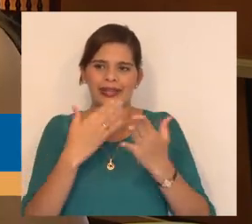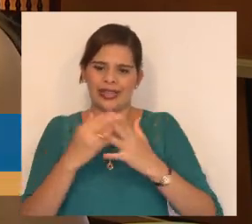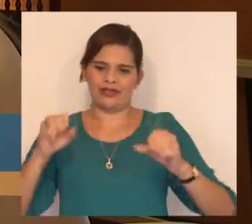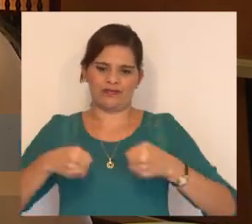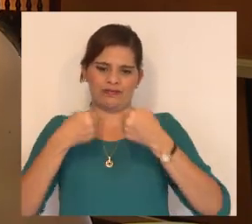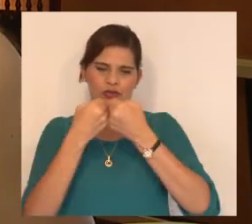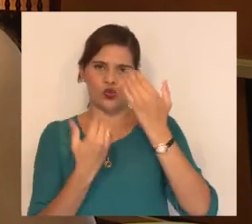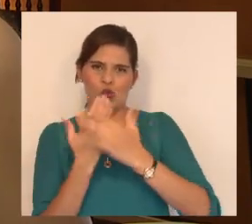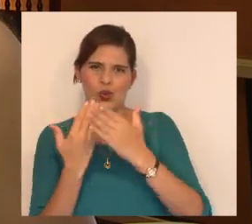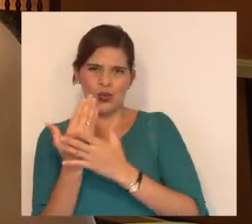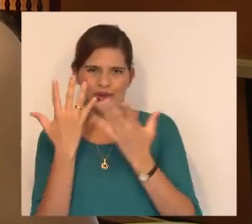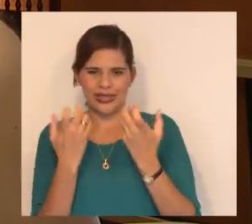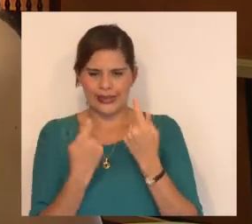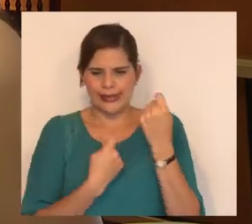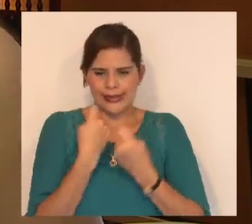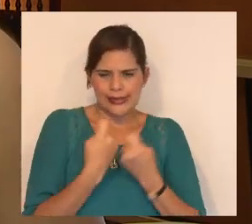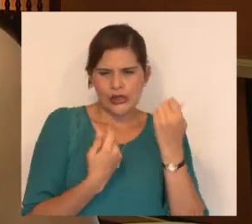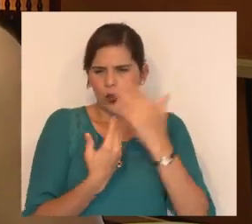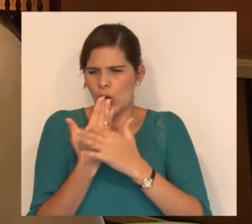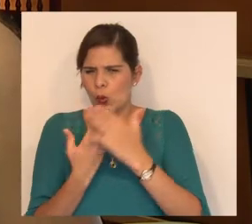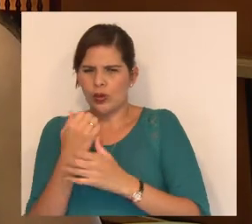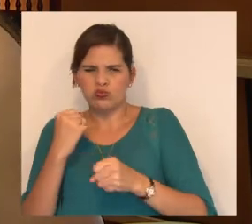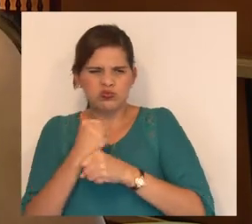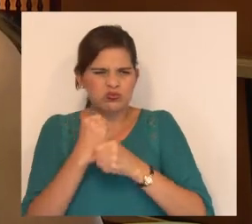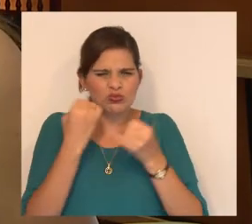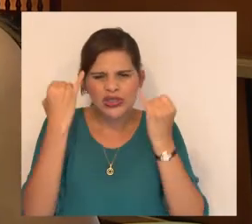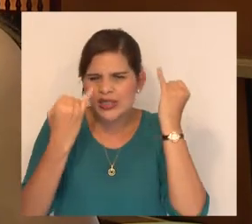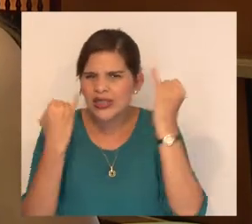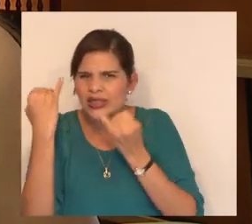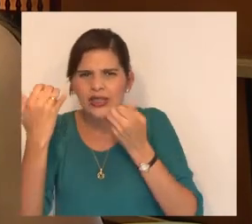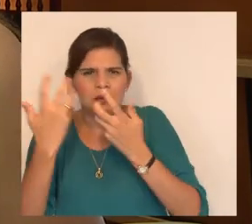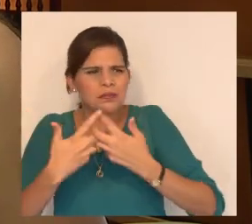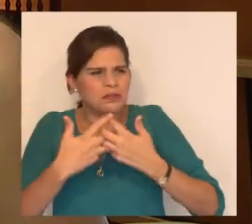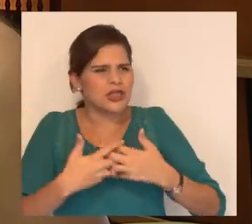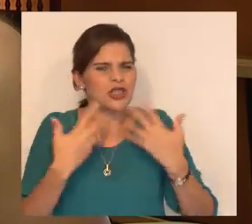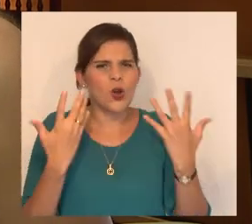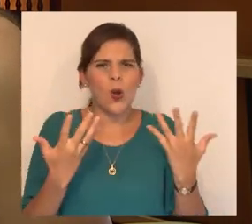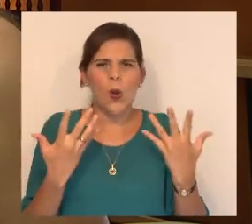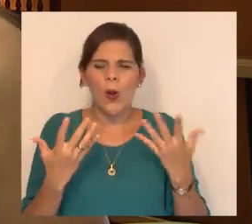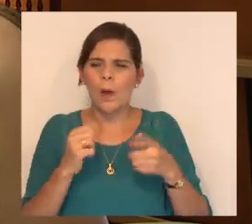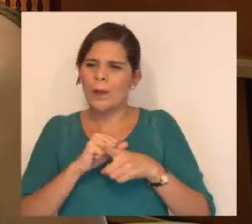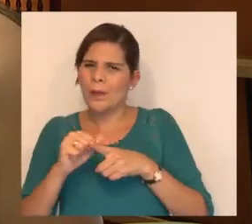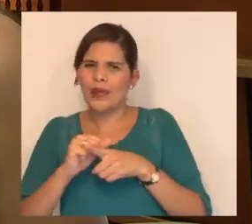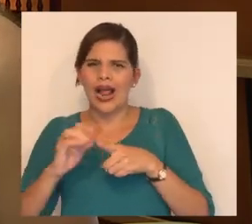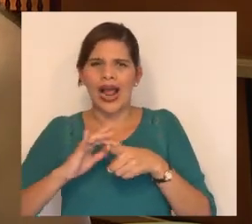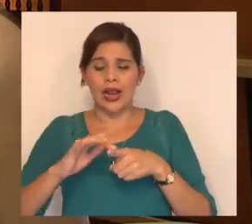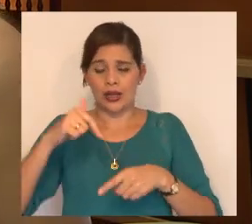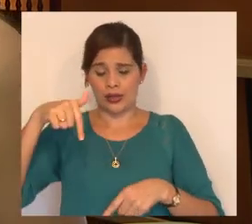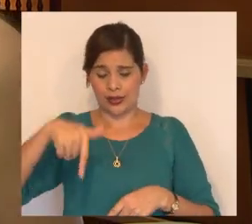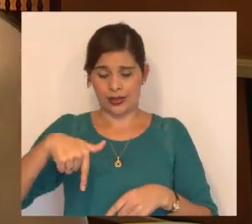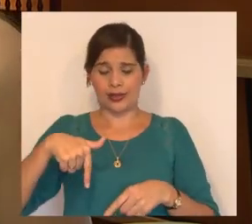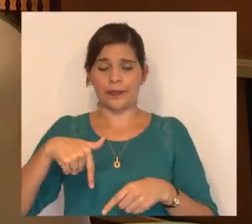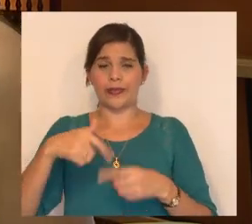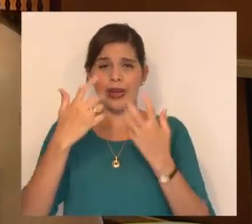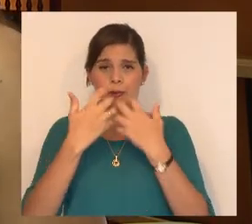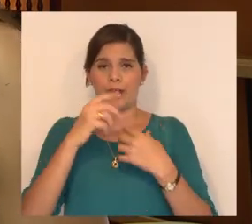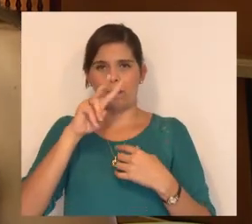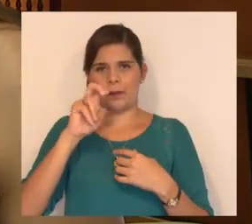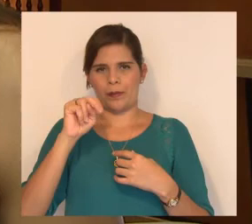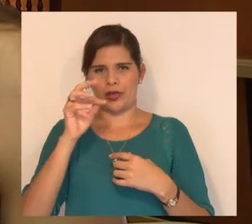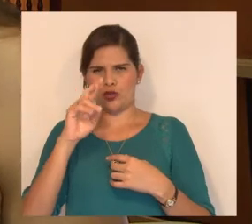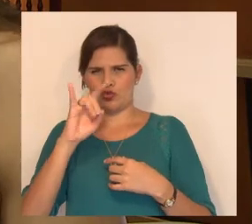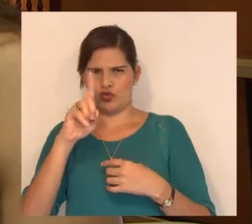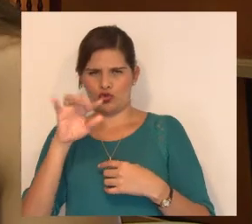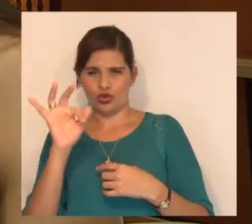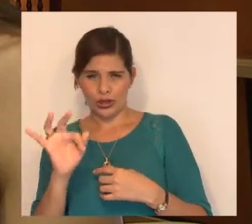fortaleciendo la oferta que hoy está construyendo la unidad de emprendimiento e innovación Entonces lo que buscamos es precisamente